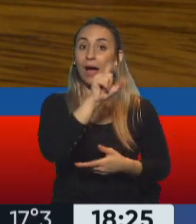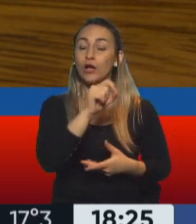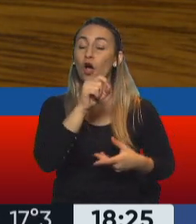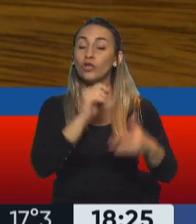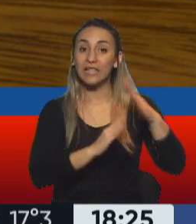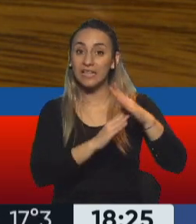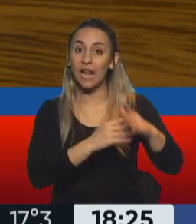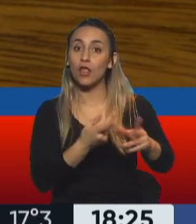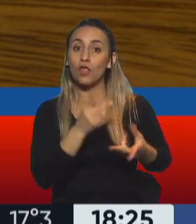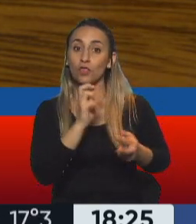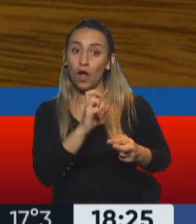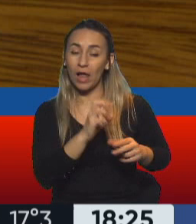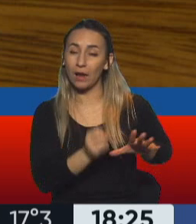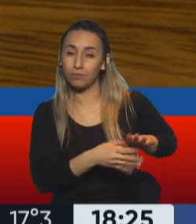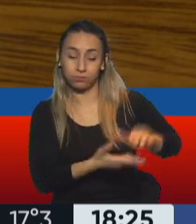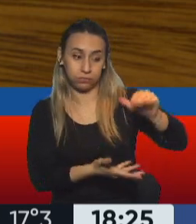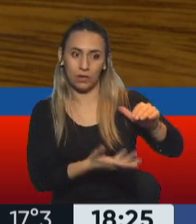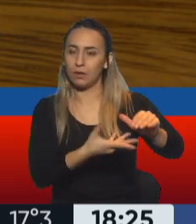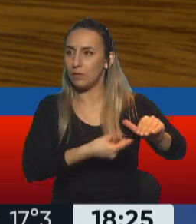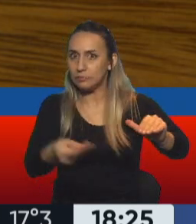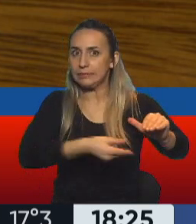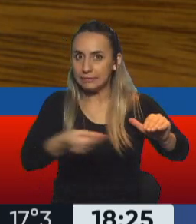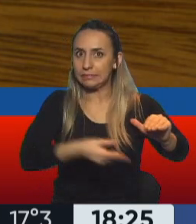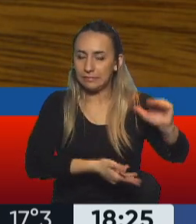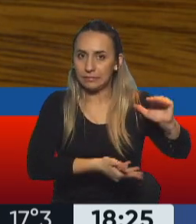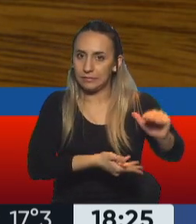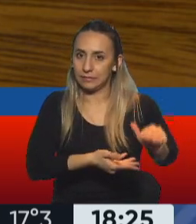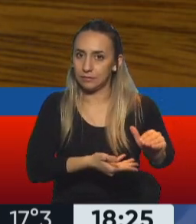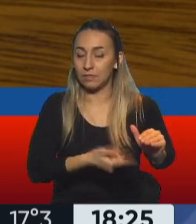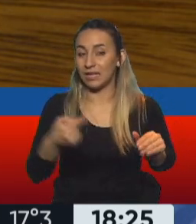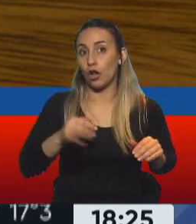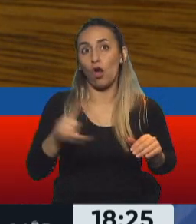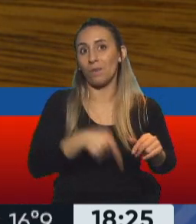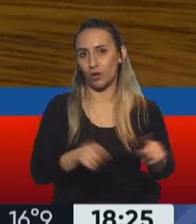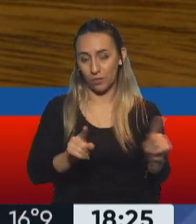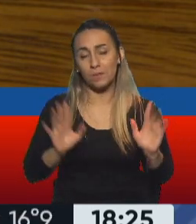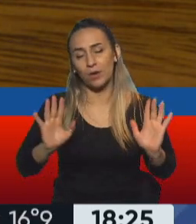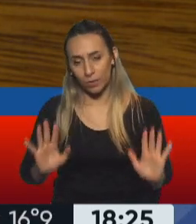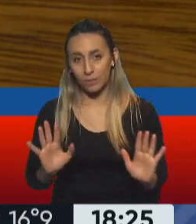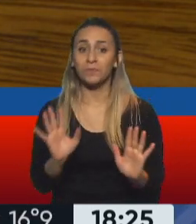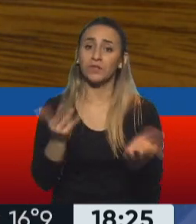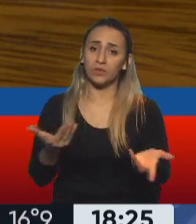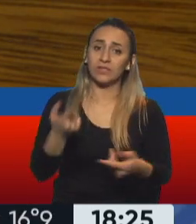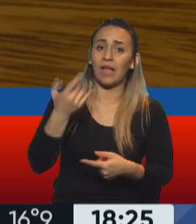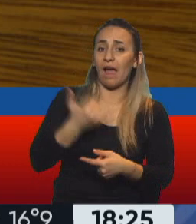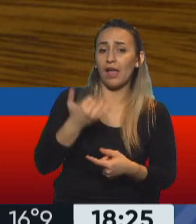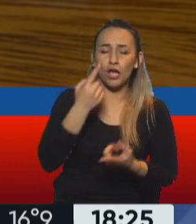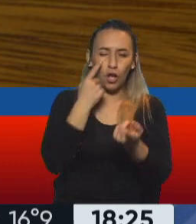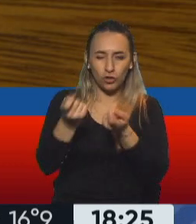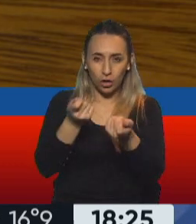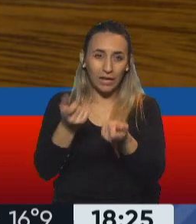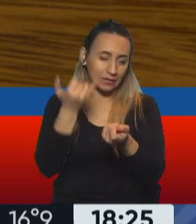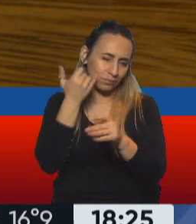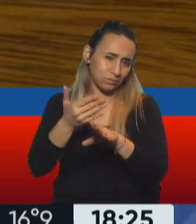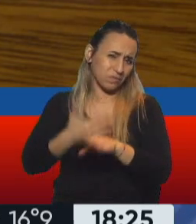Pero bueno, ¿me estás escuchando bien ahora sí? Sí, te escucho bien, Nazarena, sí. Excelente. Entonces, por un lado se suman los controles que ya venían